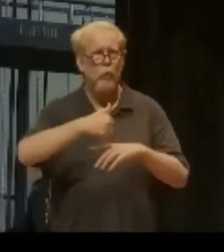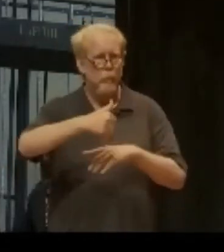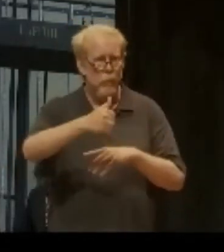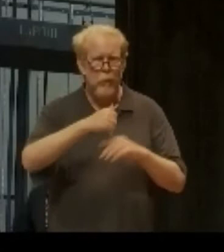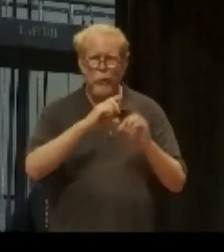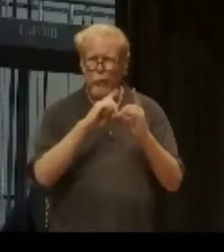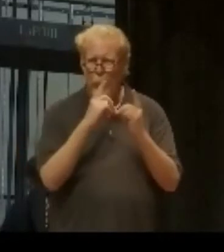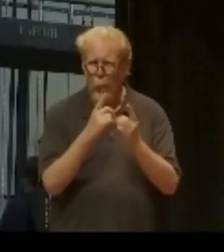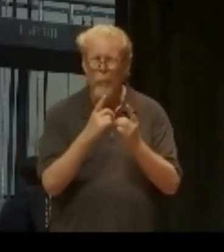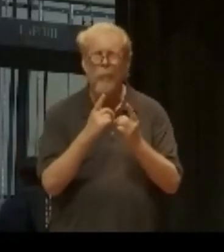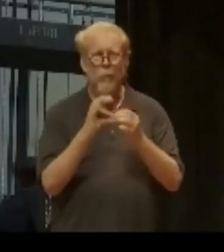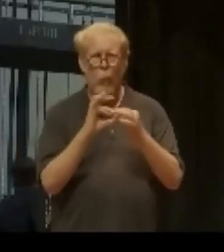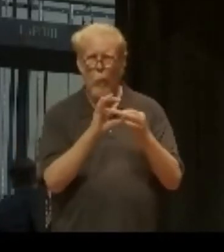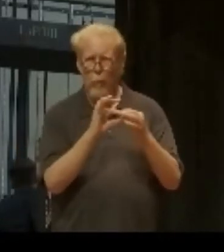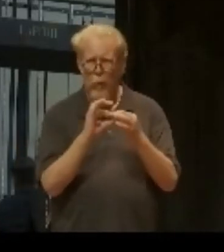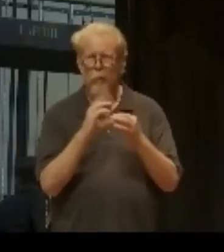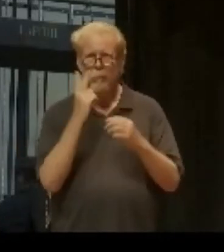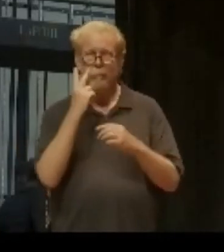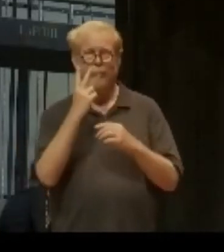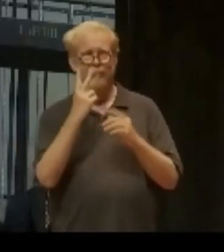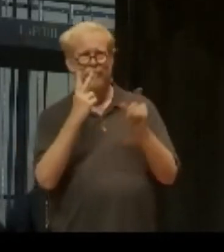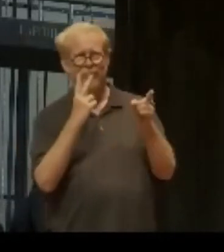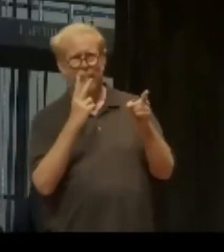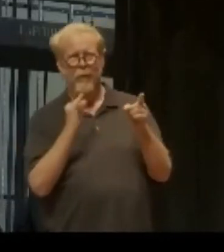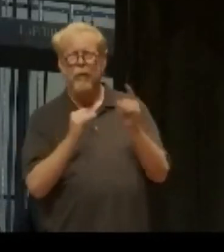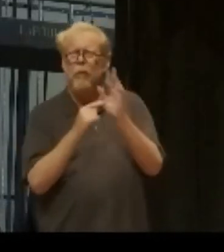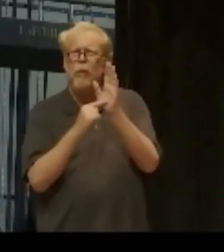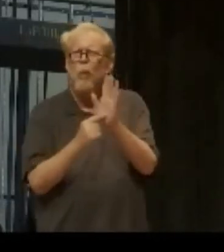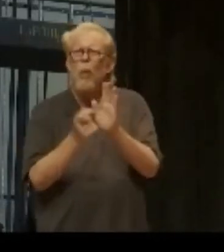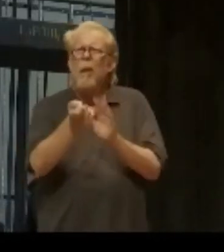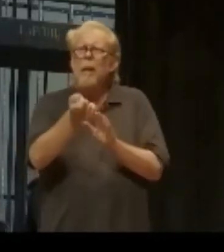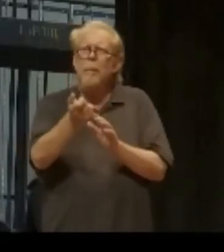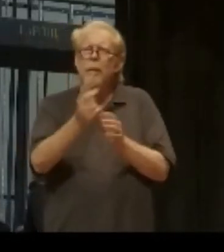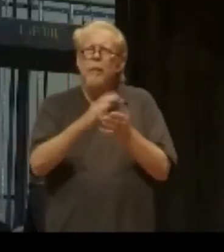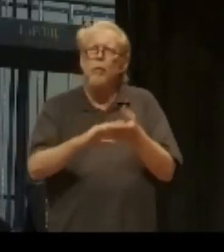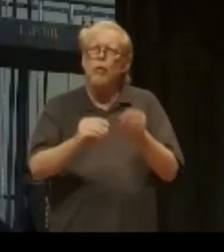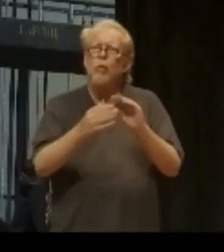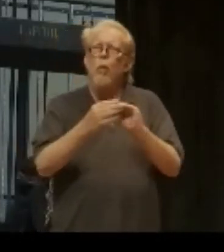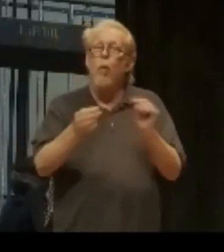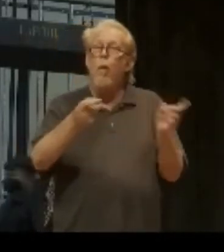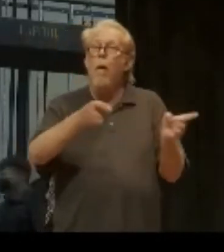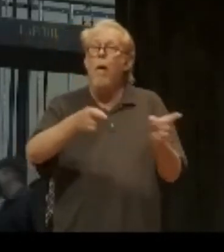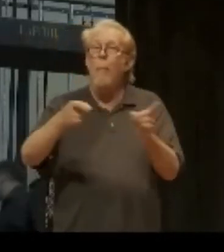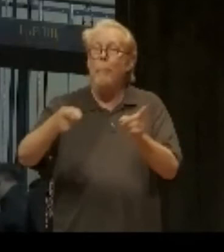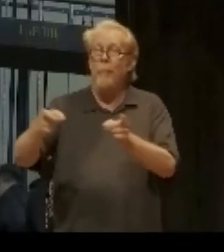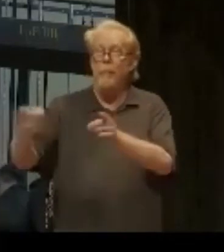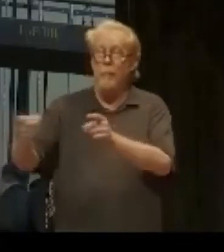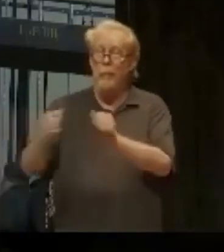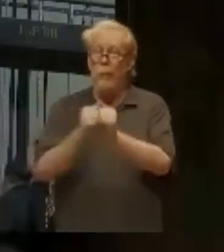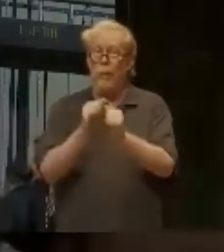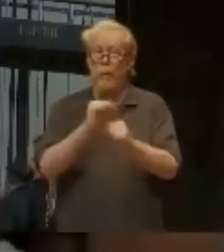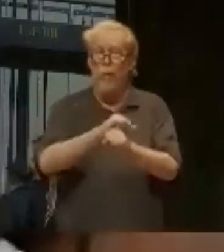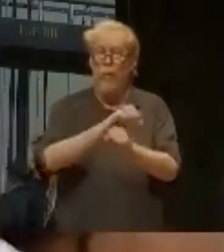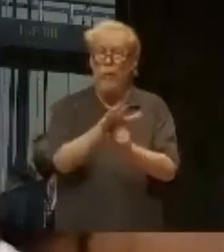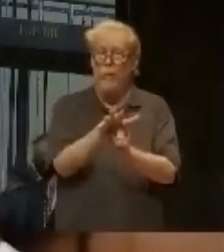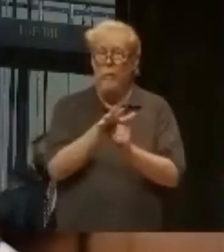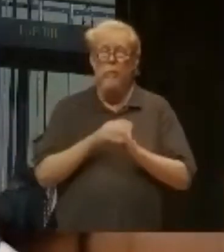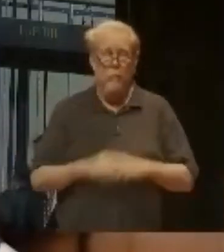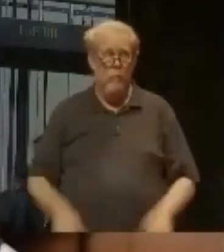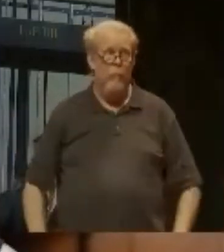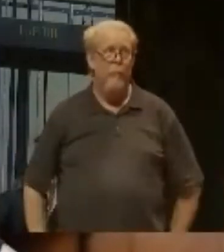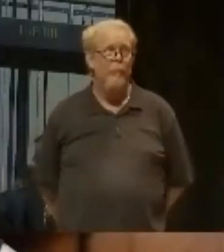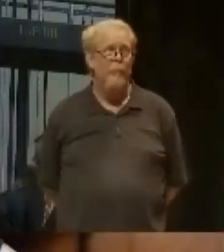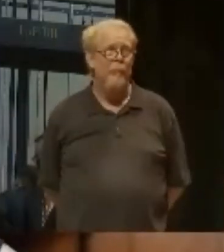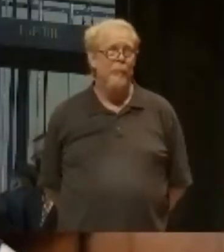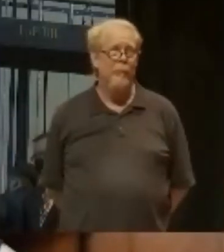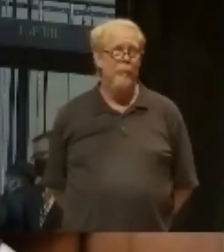de alimentos y demás. Así que quiero que vean este video que habla un poquito de la historia de lo que sucedió mientras estábamos tratando